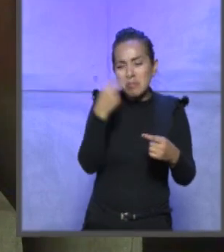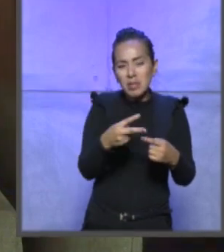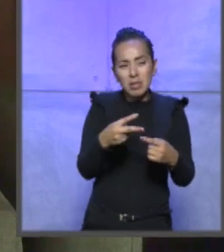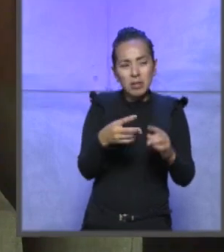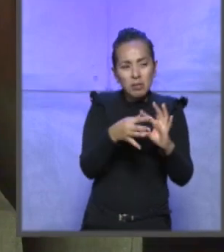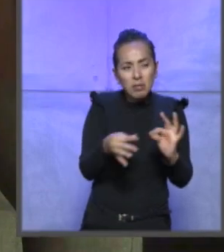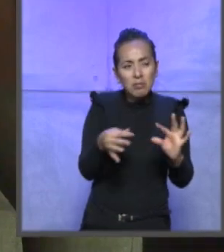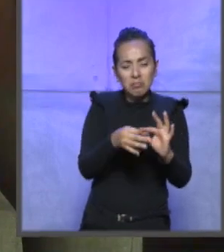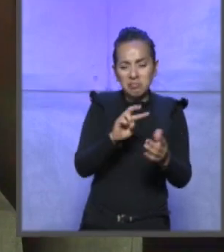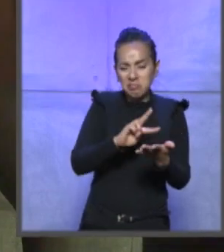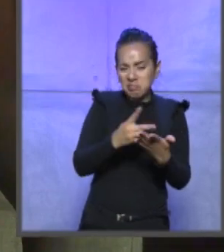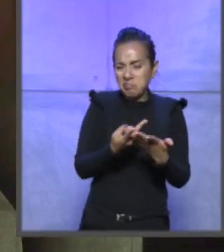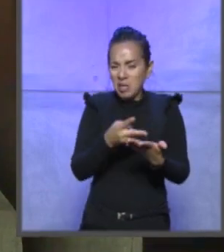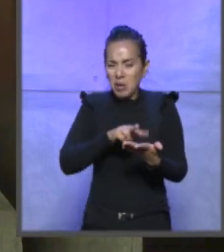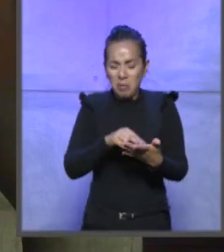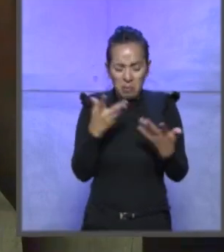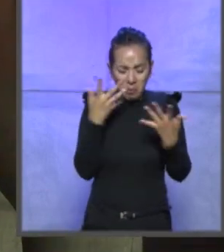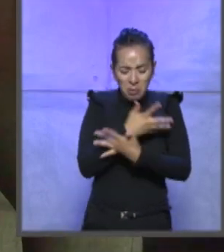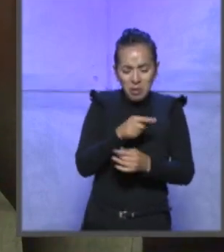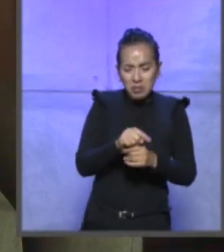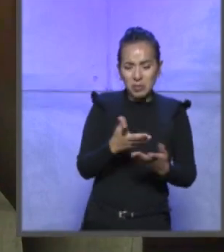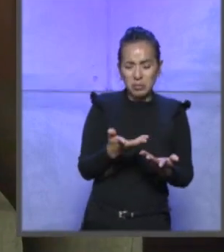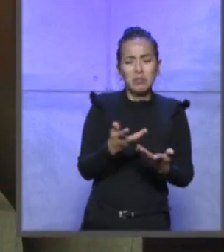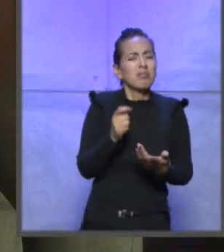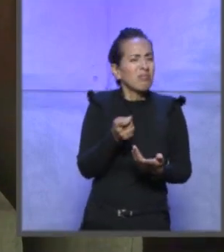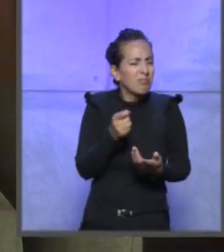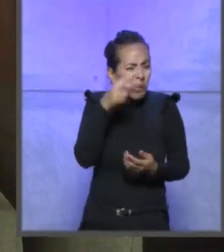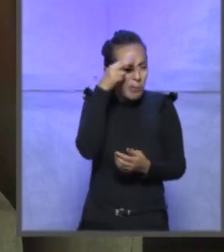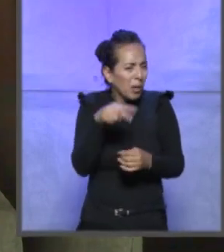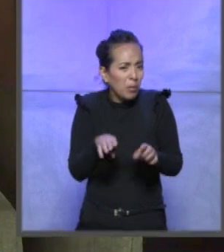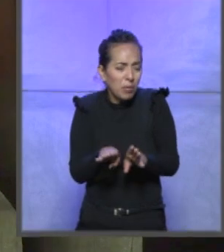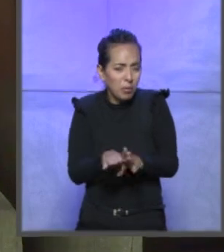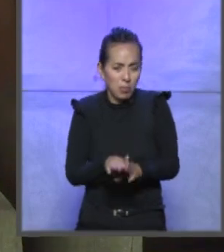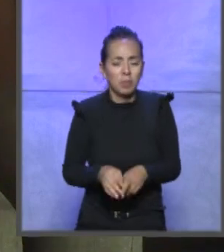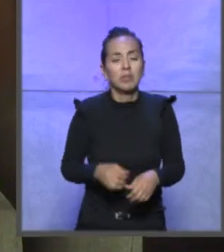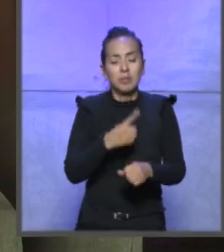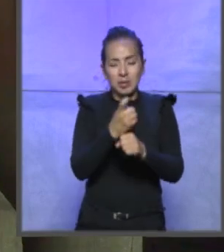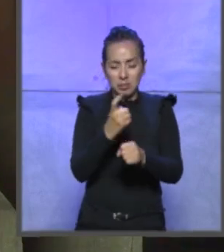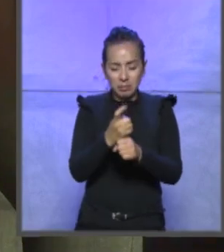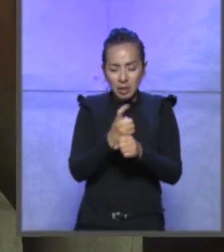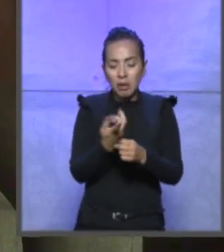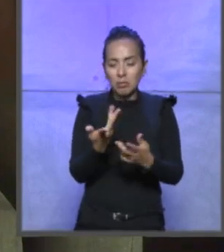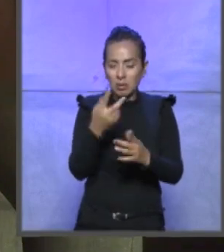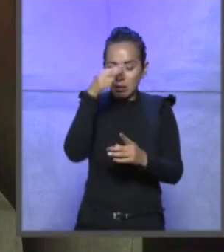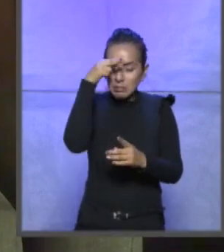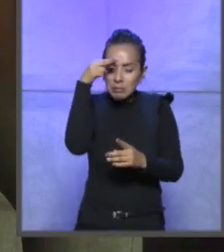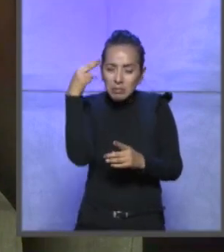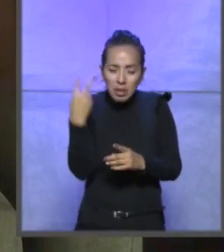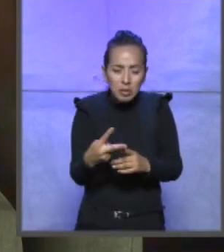poquito ambiguo, no se entiende. México como ente, ¿pero en qué? Bueno, vamos primero al México